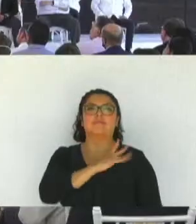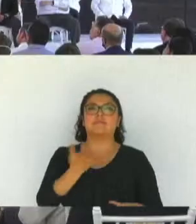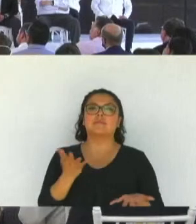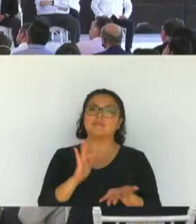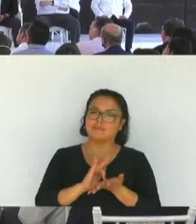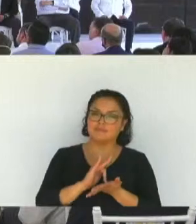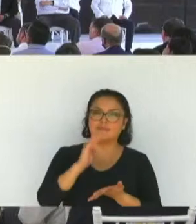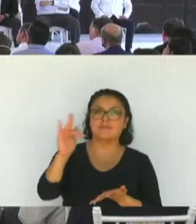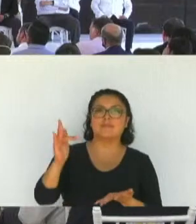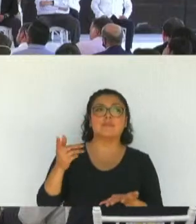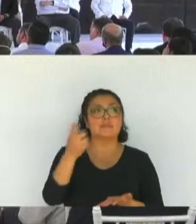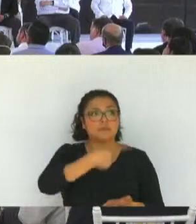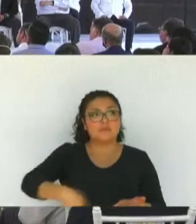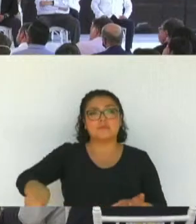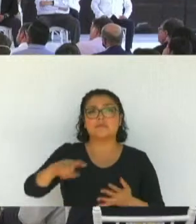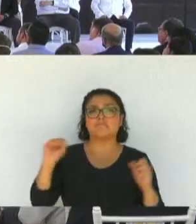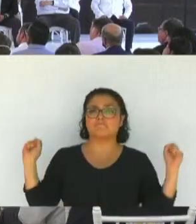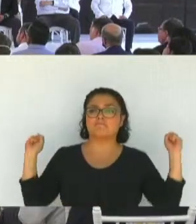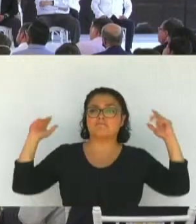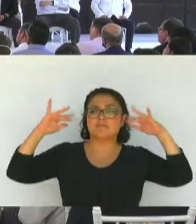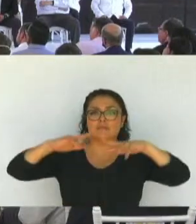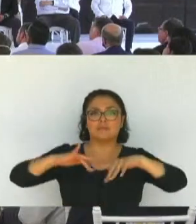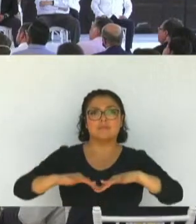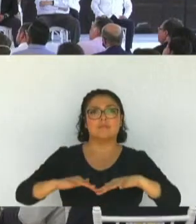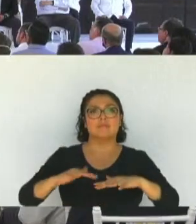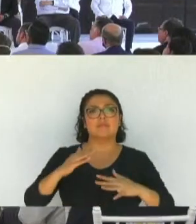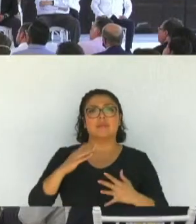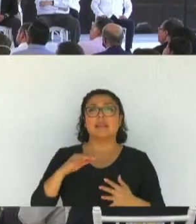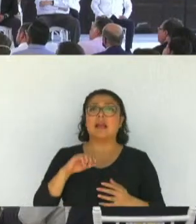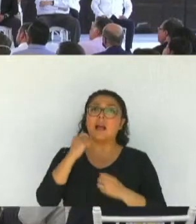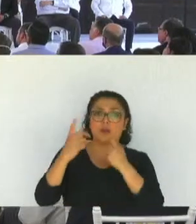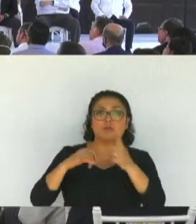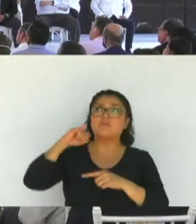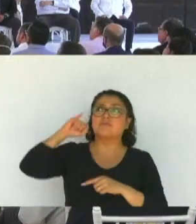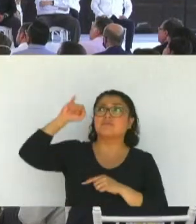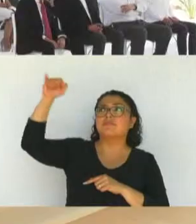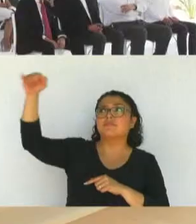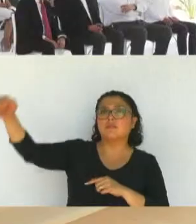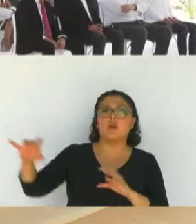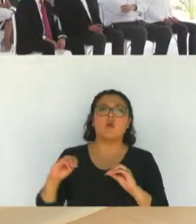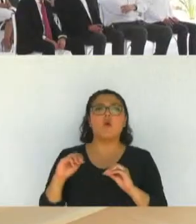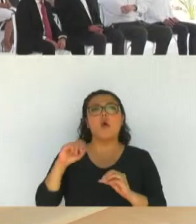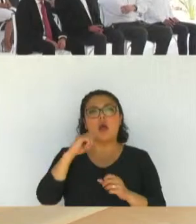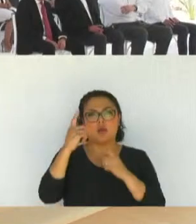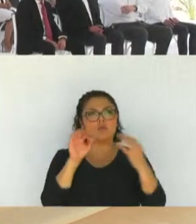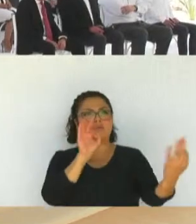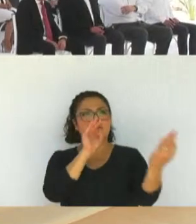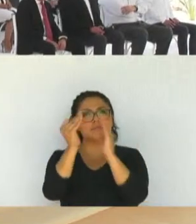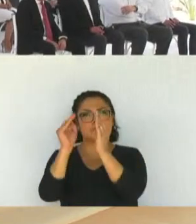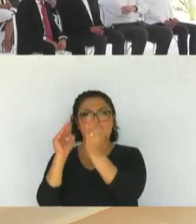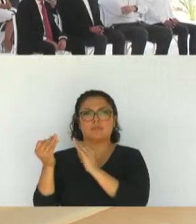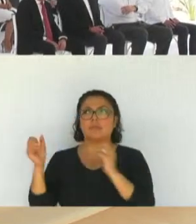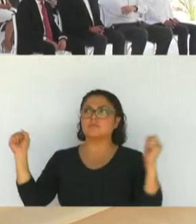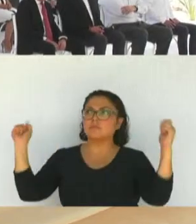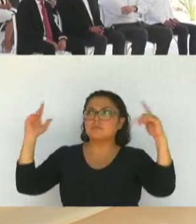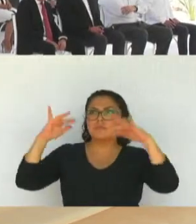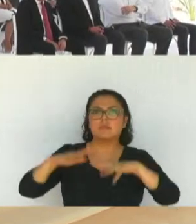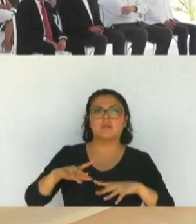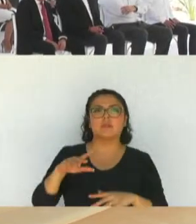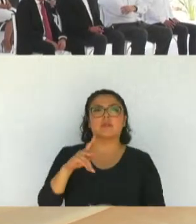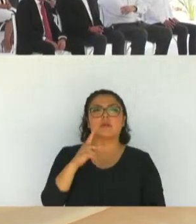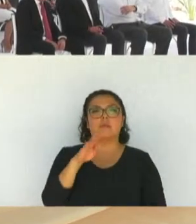convocatoria. Que hayan venido todos, de verdad, de lejos, de quienes son de acá, pero también quienes como Pepe,